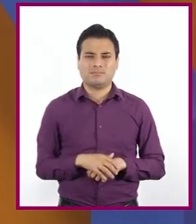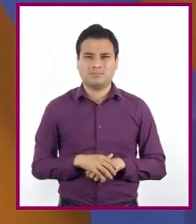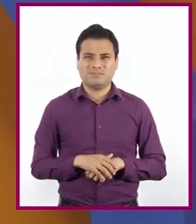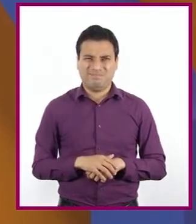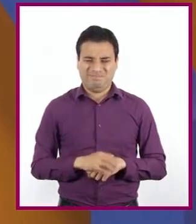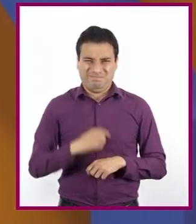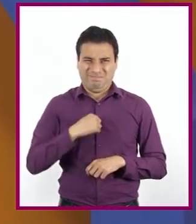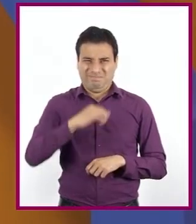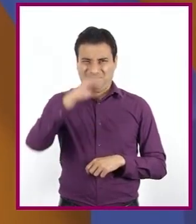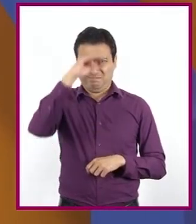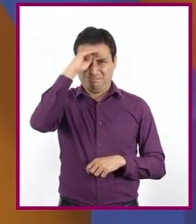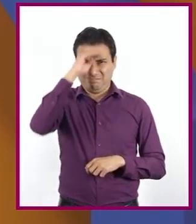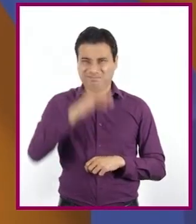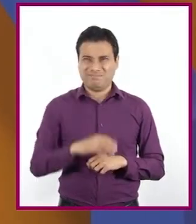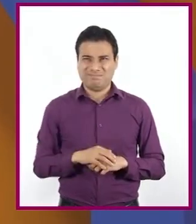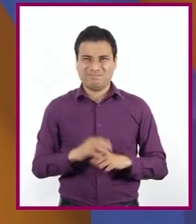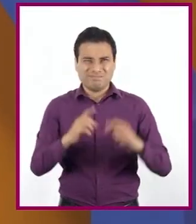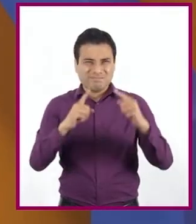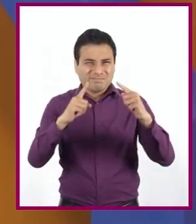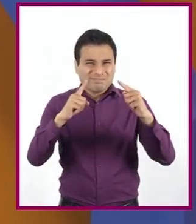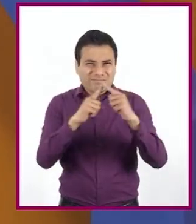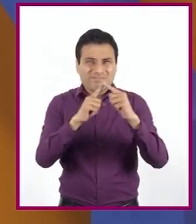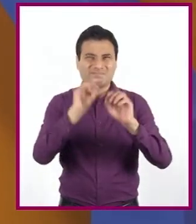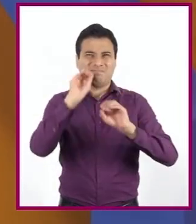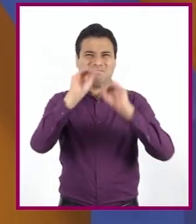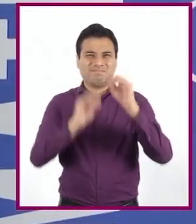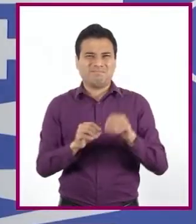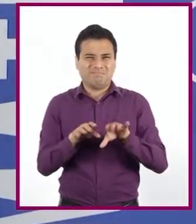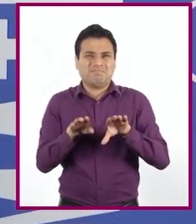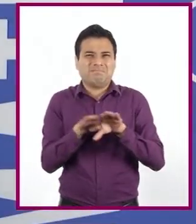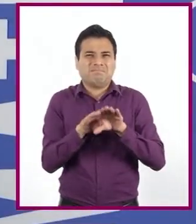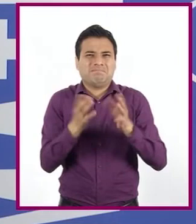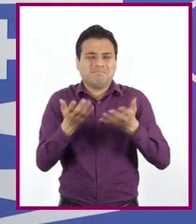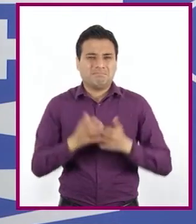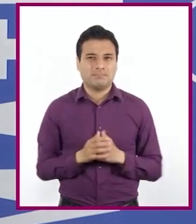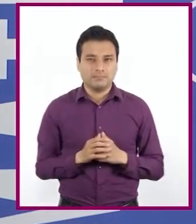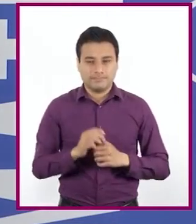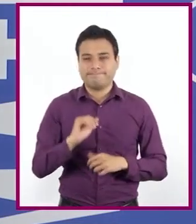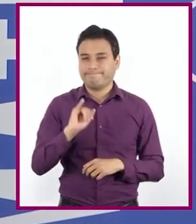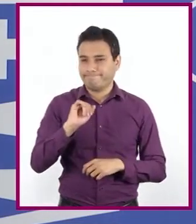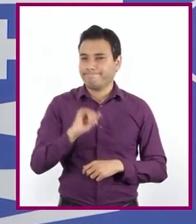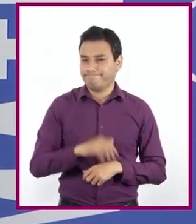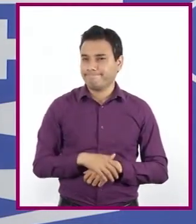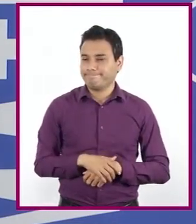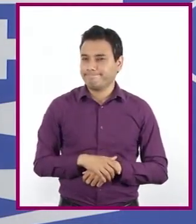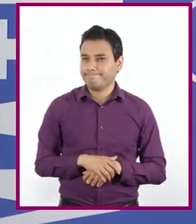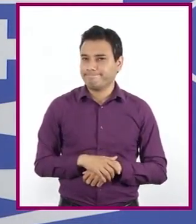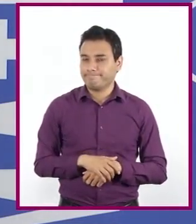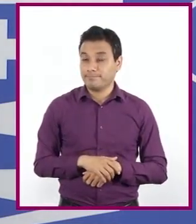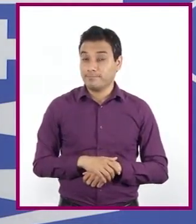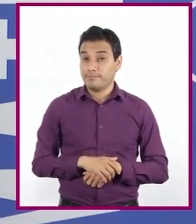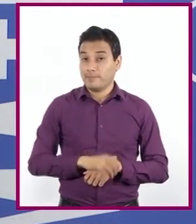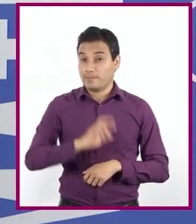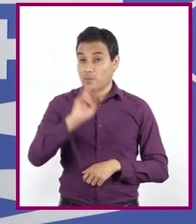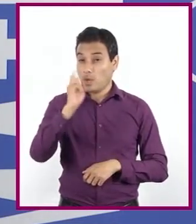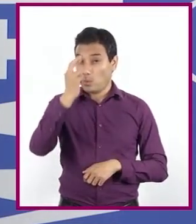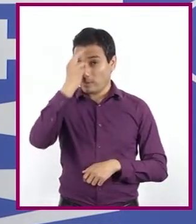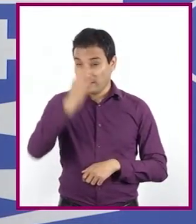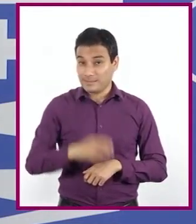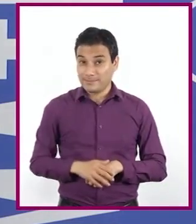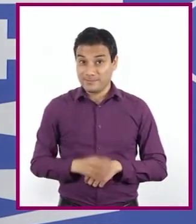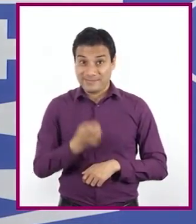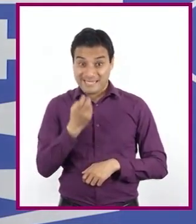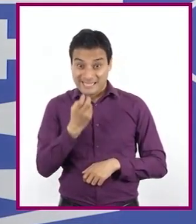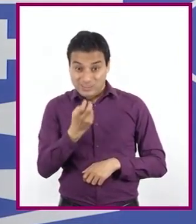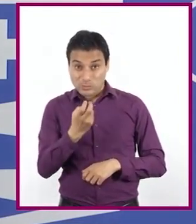difícil construir una catedral para ponerla en el escenario. ¡Claro! Pero no hay que perder de vista que este tipo